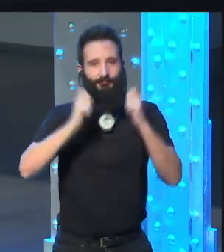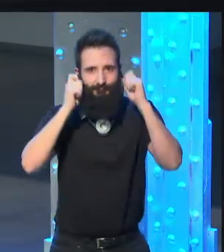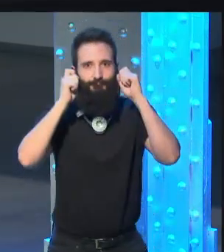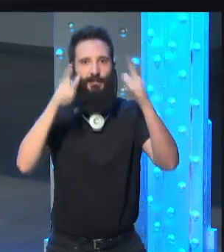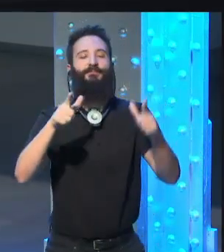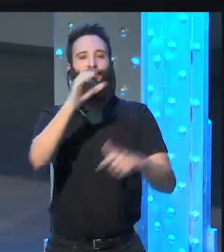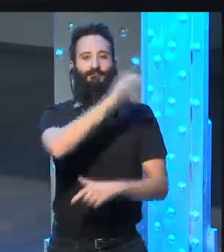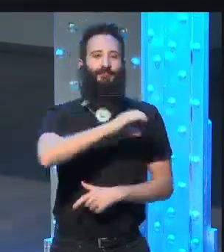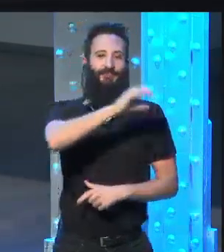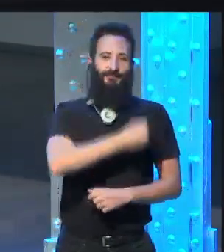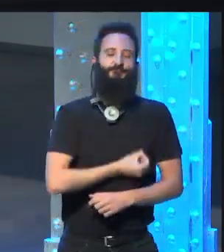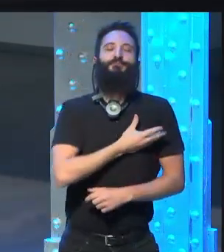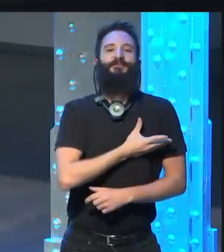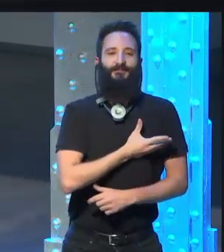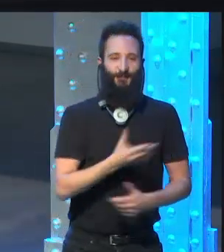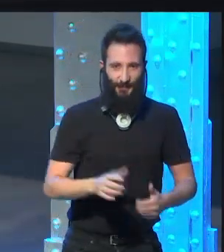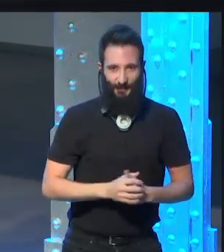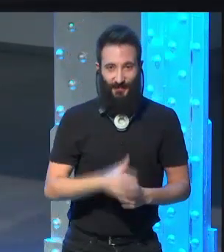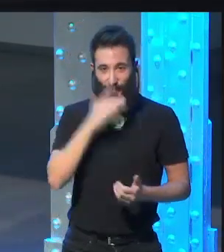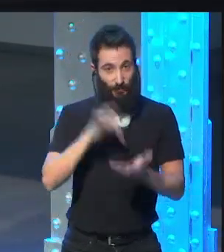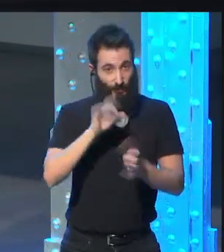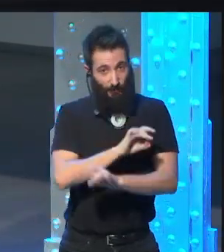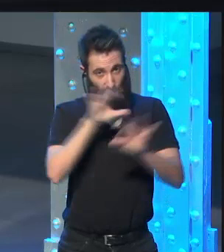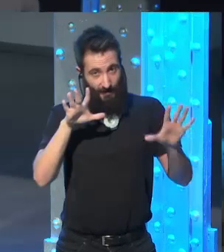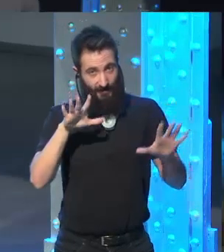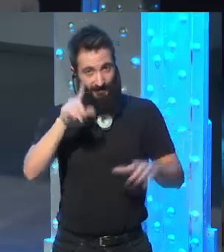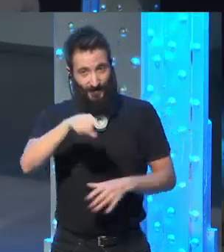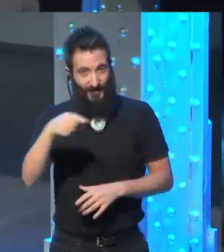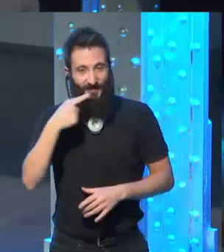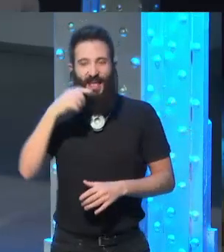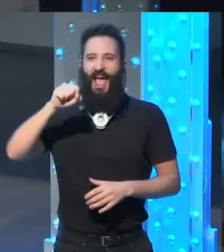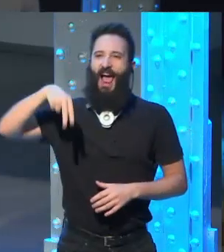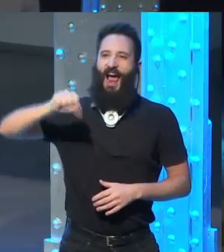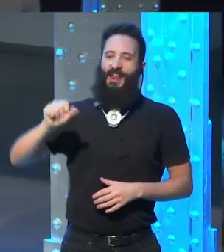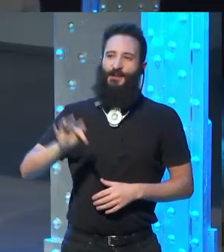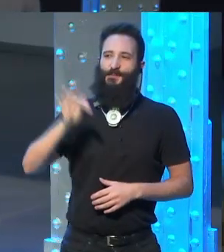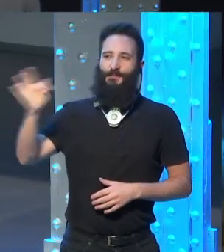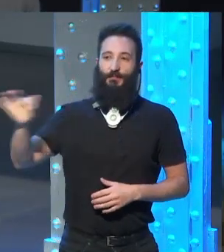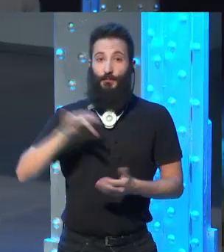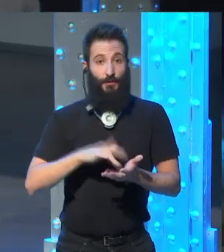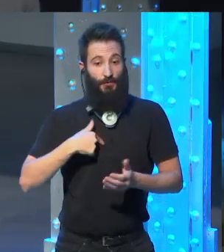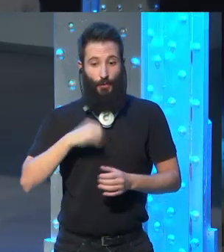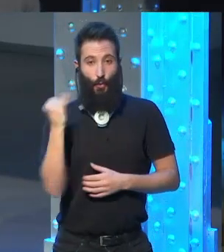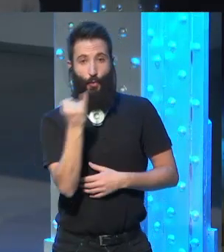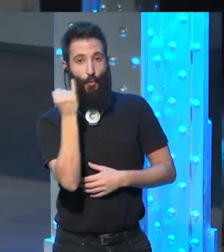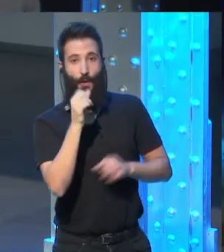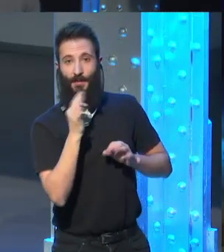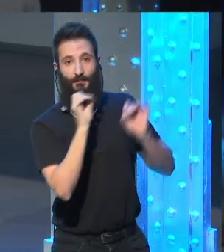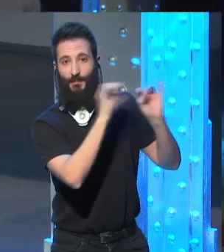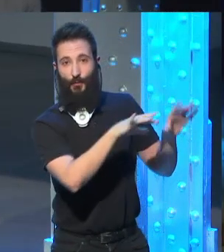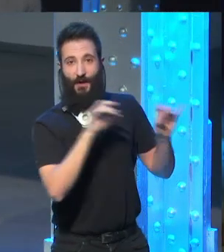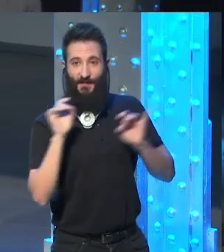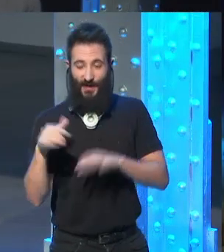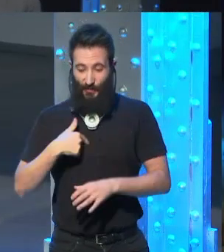quería hacer era científico, ¿no? Ahí ya te quedó claro. ¿Y tú, Ana? Pues yo un poco como Juanpe, de hecho yo soy bióloga